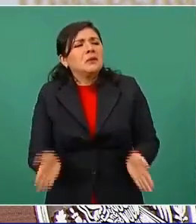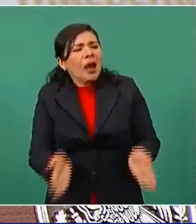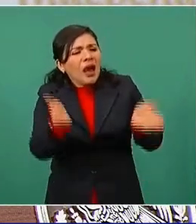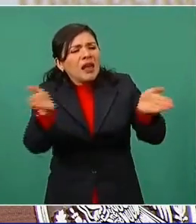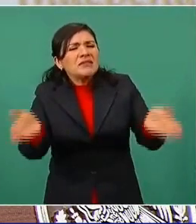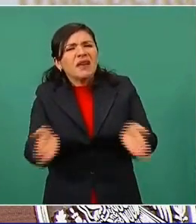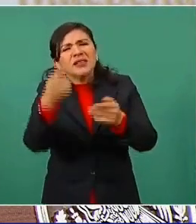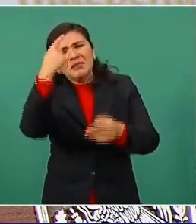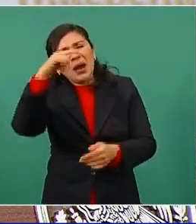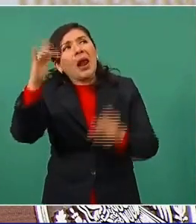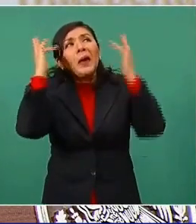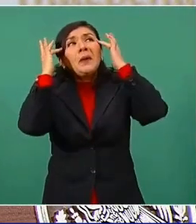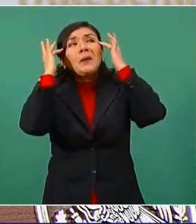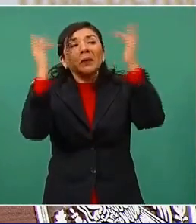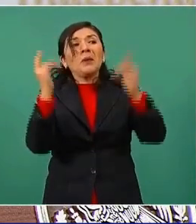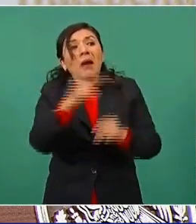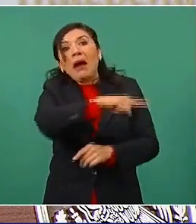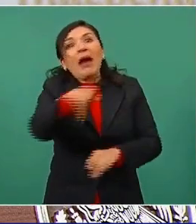saqueo.